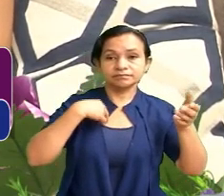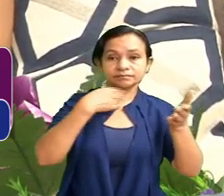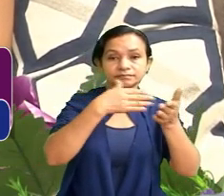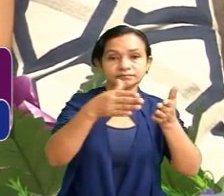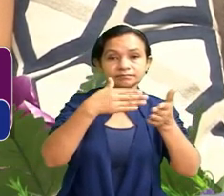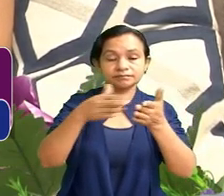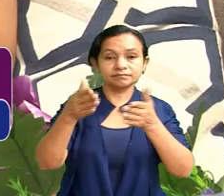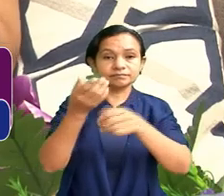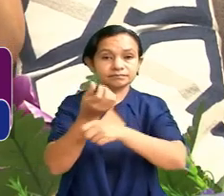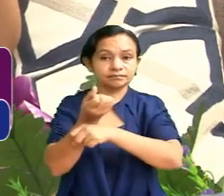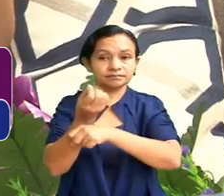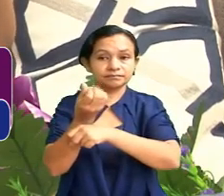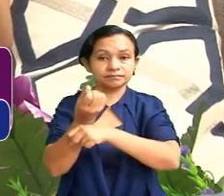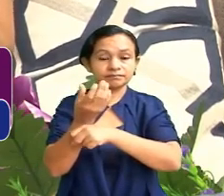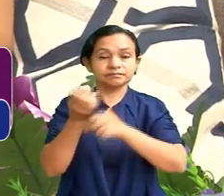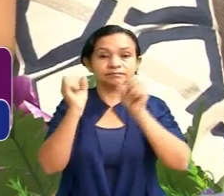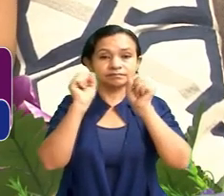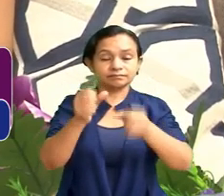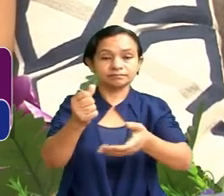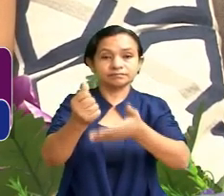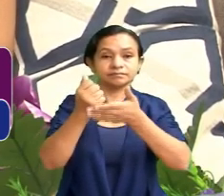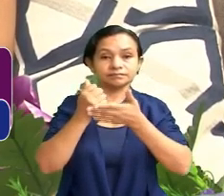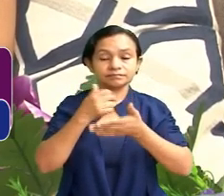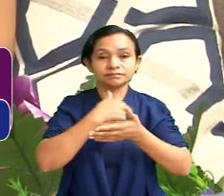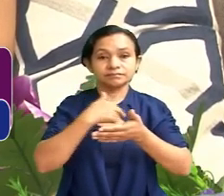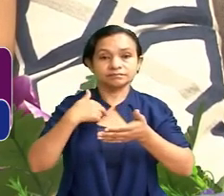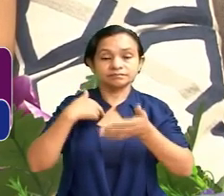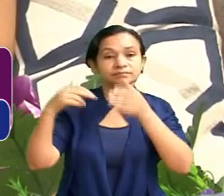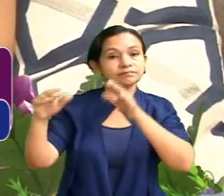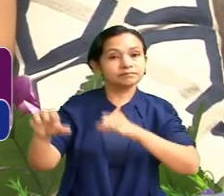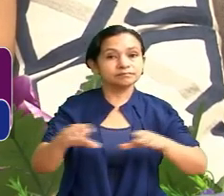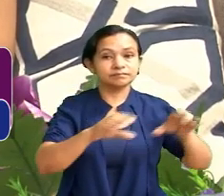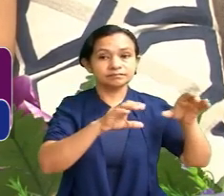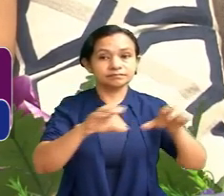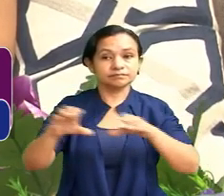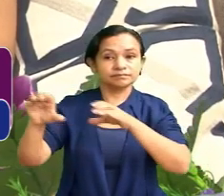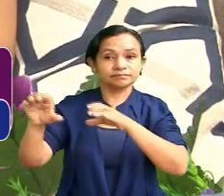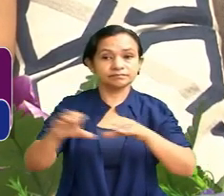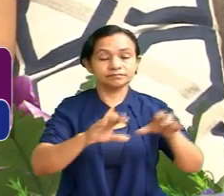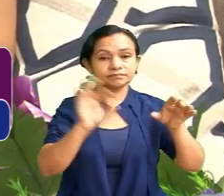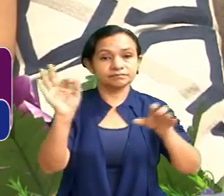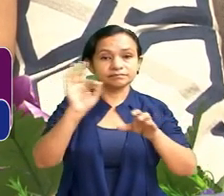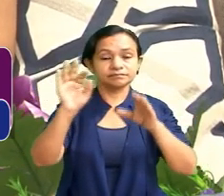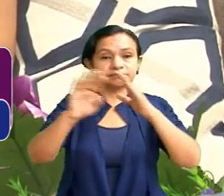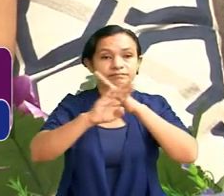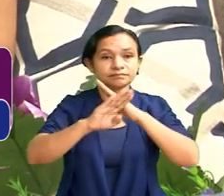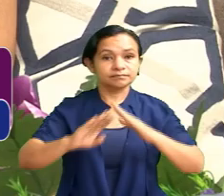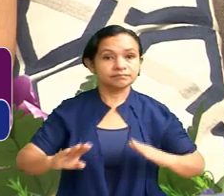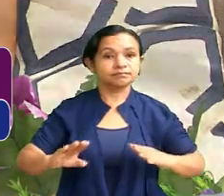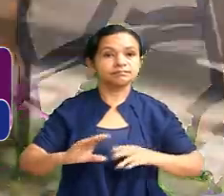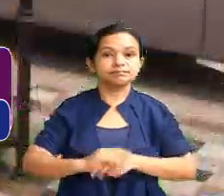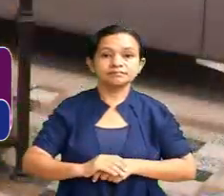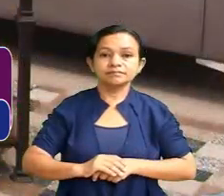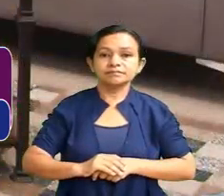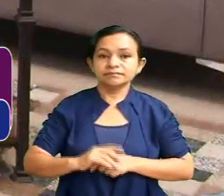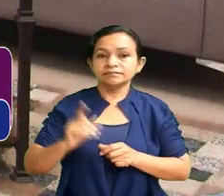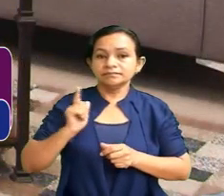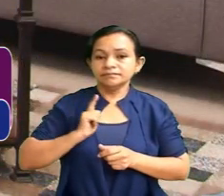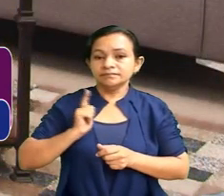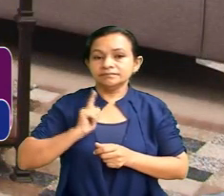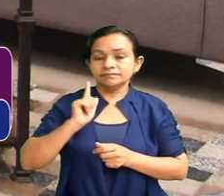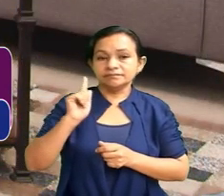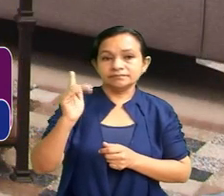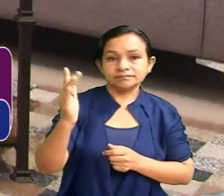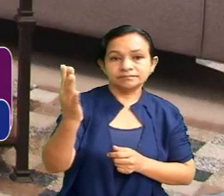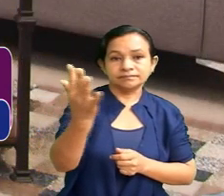por parte de las alcaldías y que permita la realización de las actividades pues de manera tranquila sin duda alguna involucrando a todos los sectores de